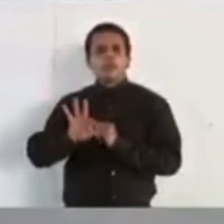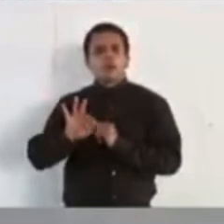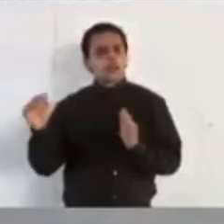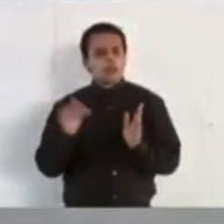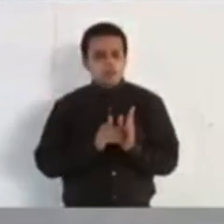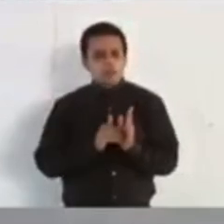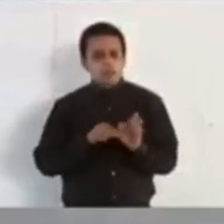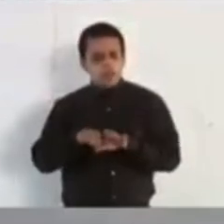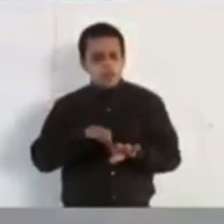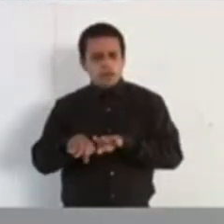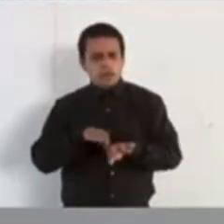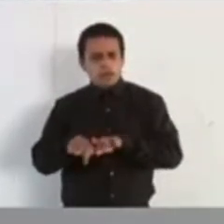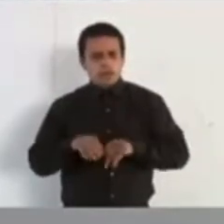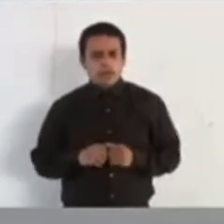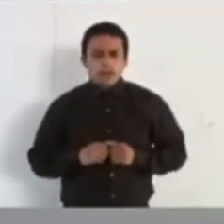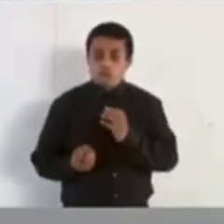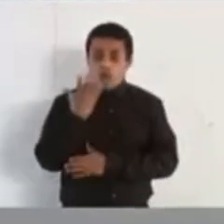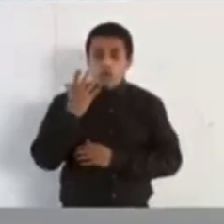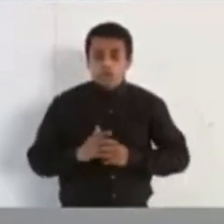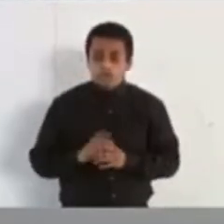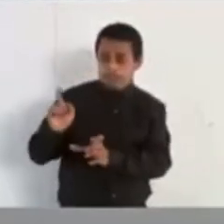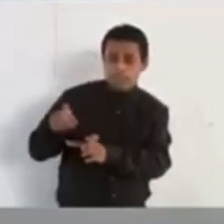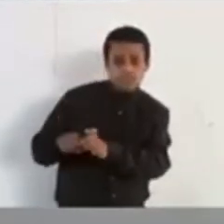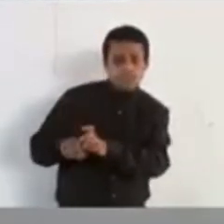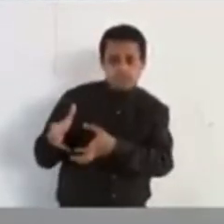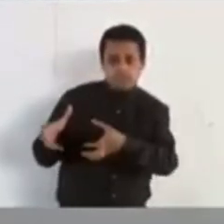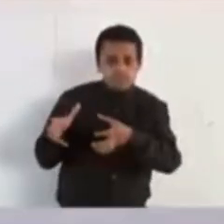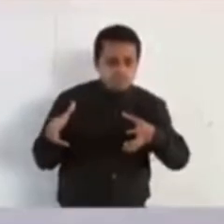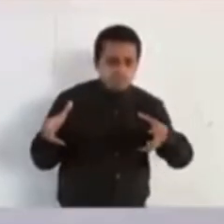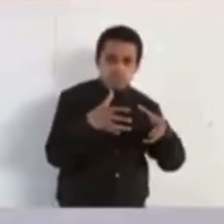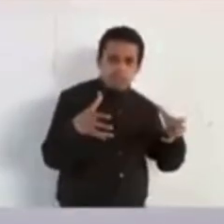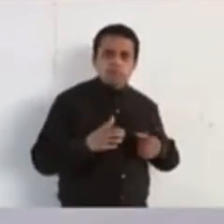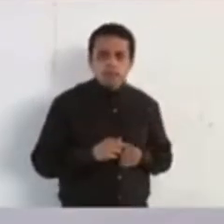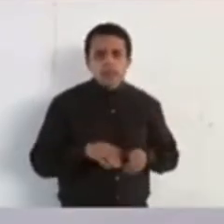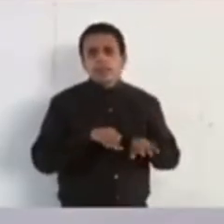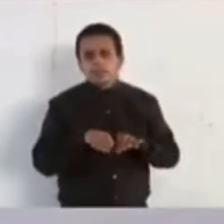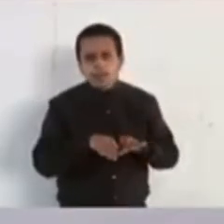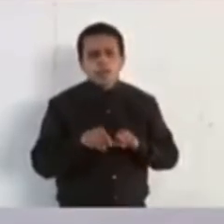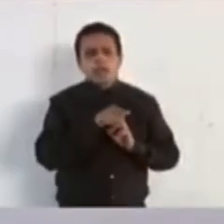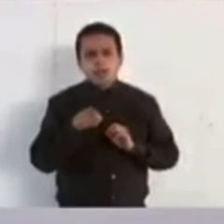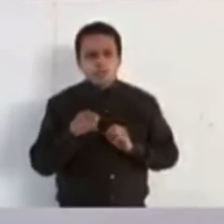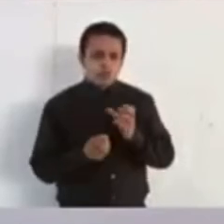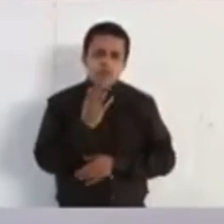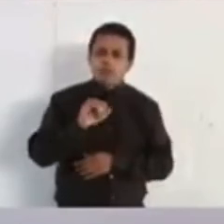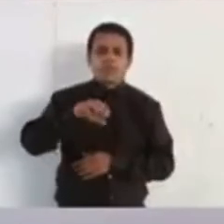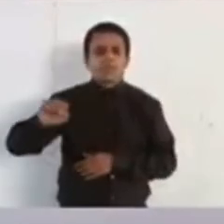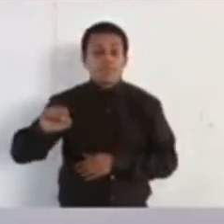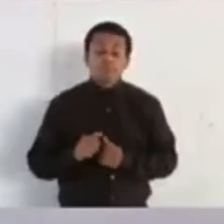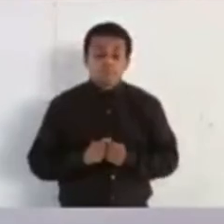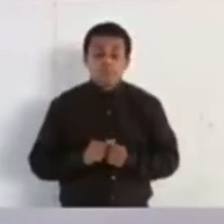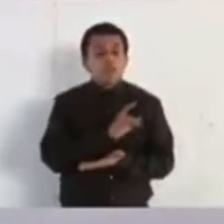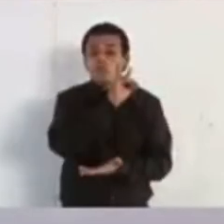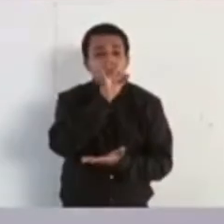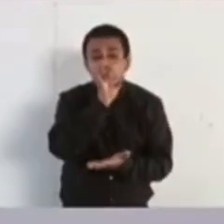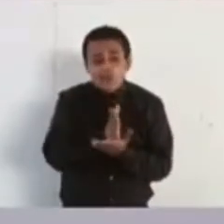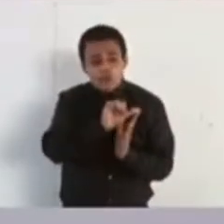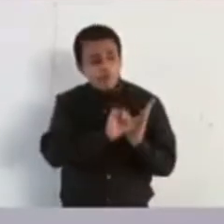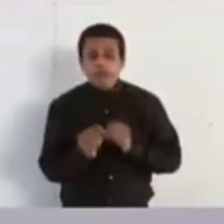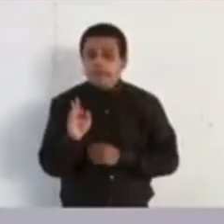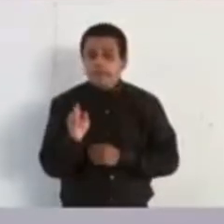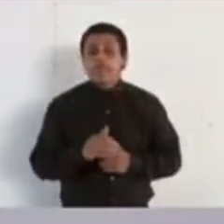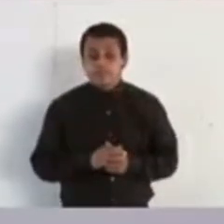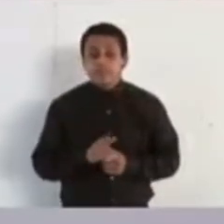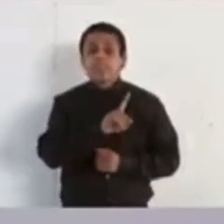140 mil empleos nuevos de trabajadores inscritos al Seguro Social. Solamente en lo que va de